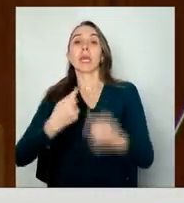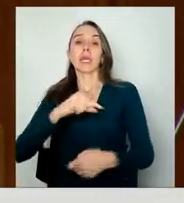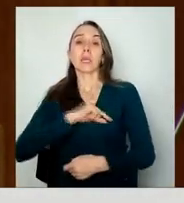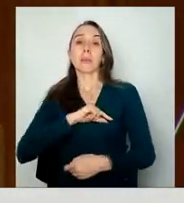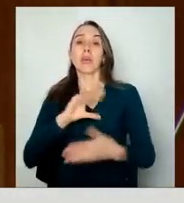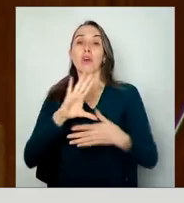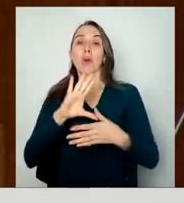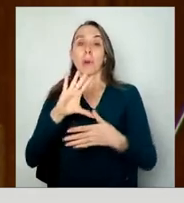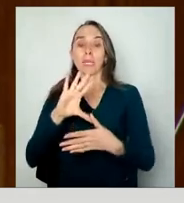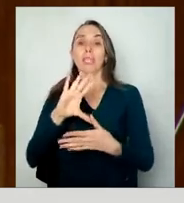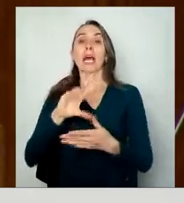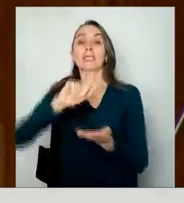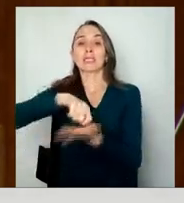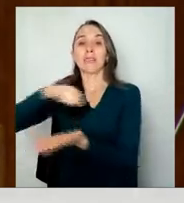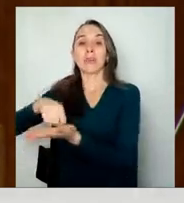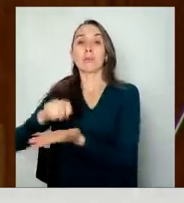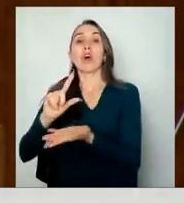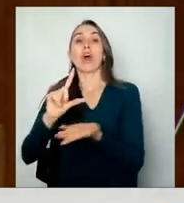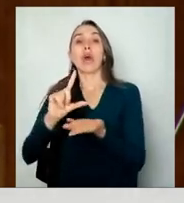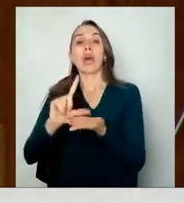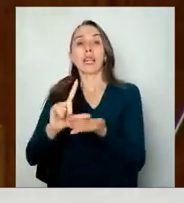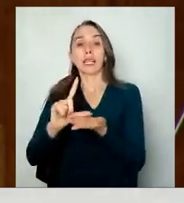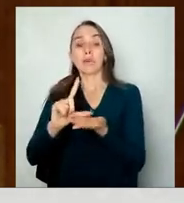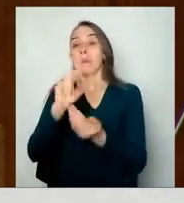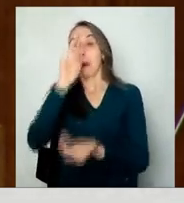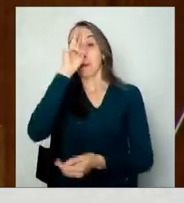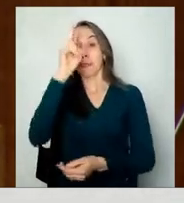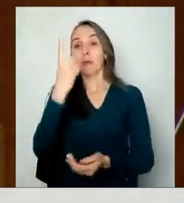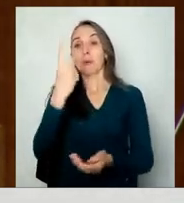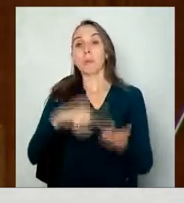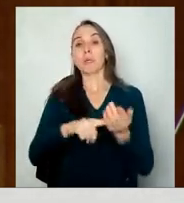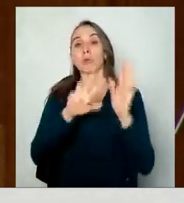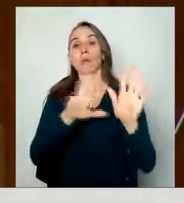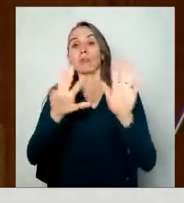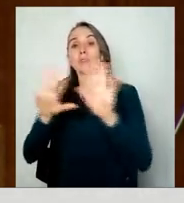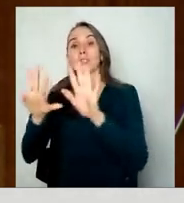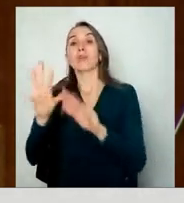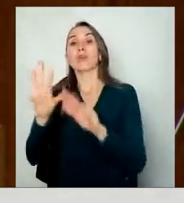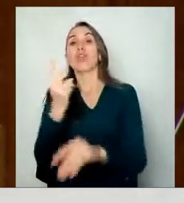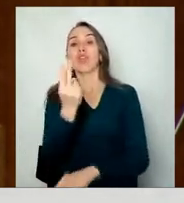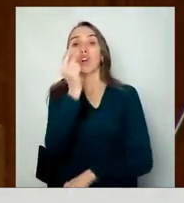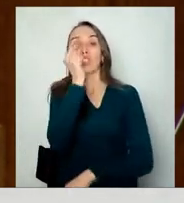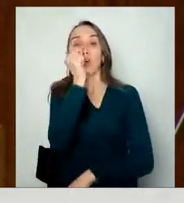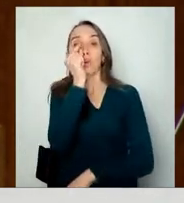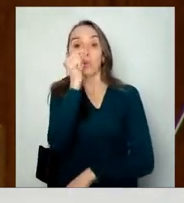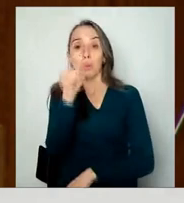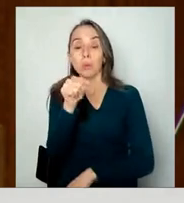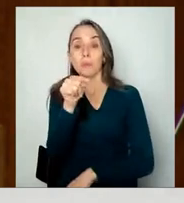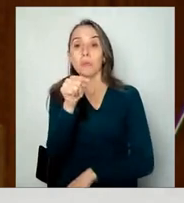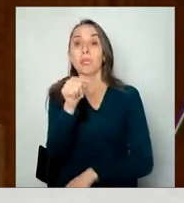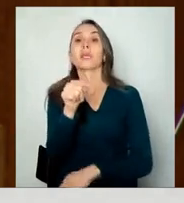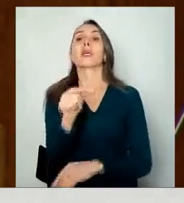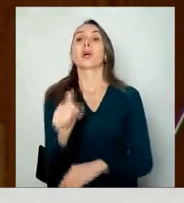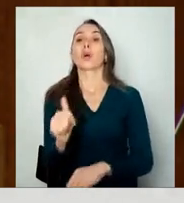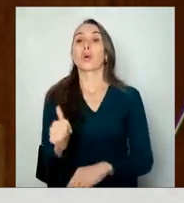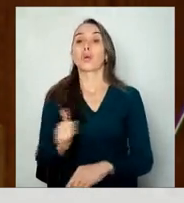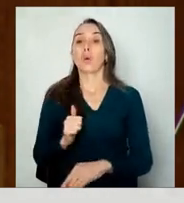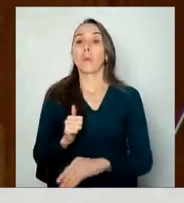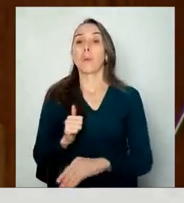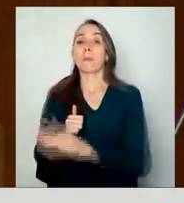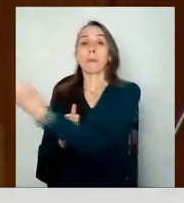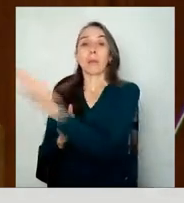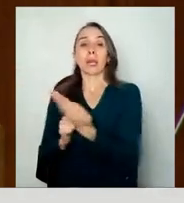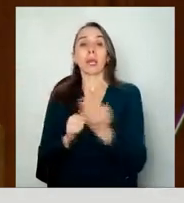12 de octubre de 1999 la iniciativa Se informa en cumplimiento de su primer trámite constitucional